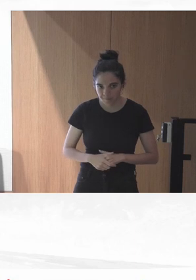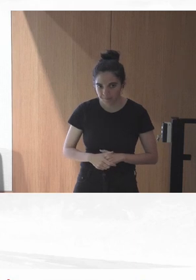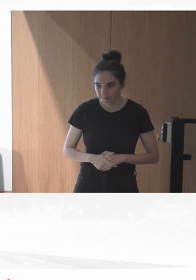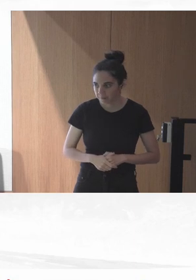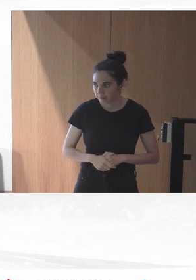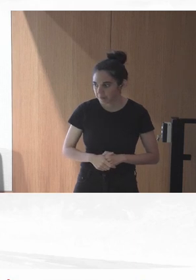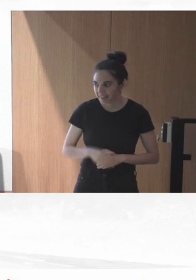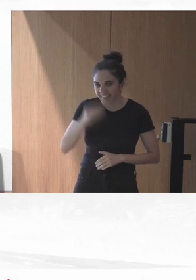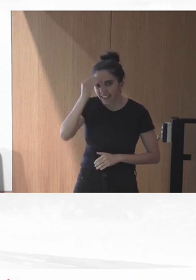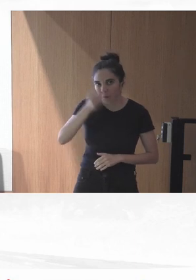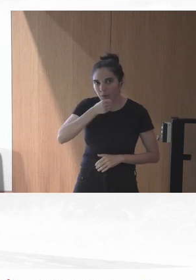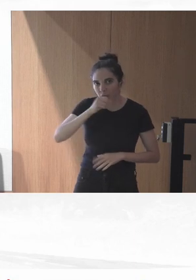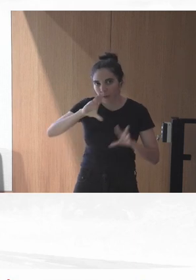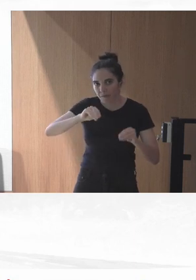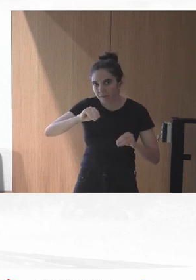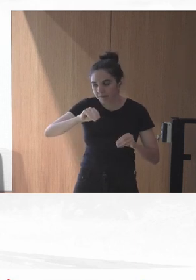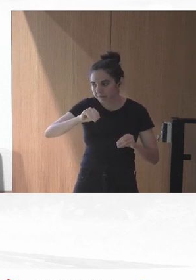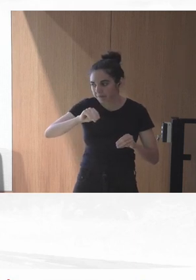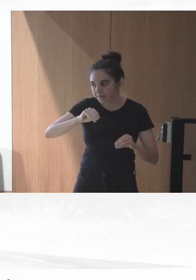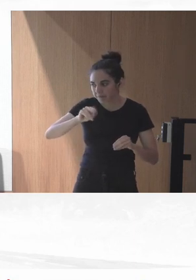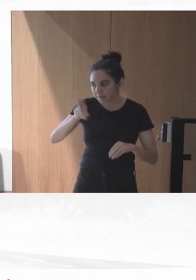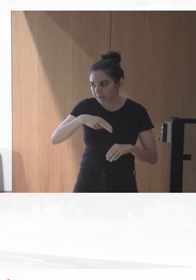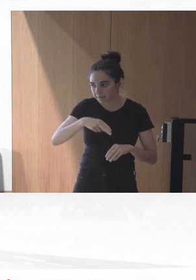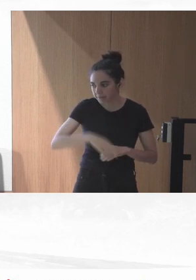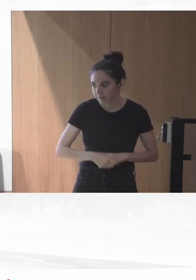Creo que sigues muteada, ¿o no?